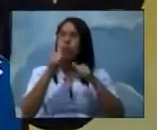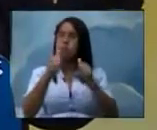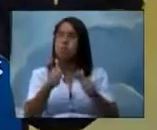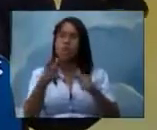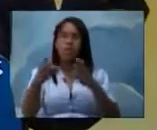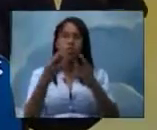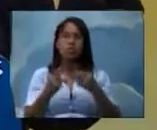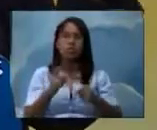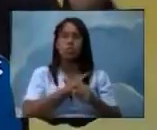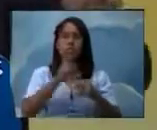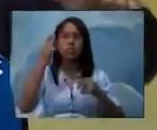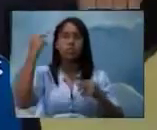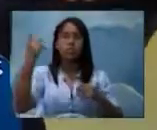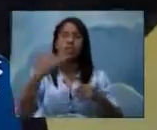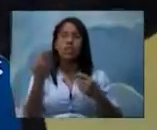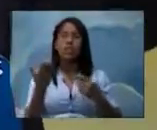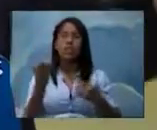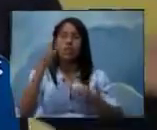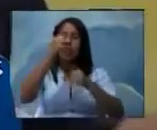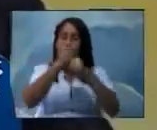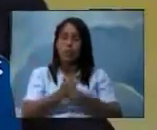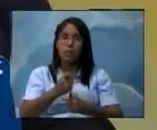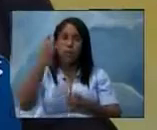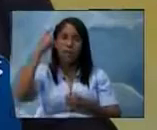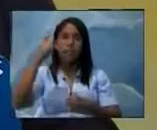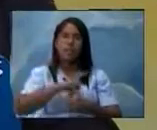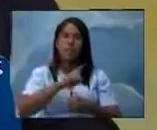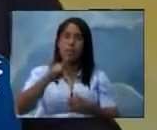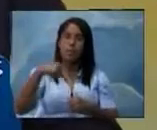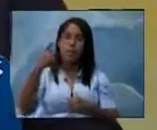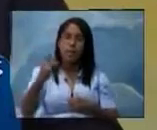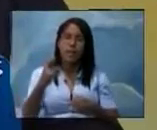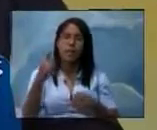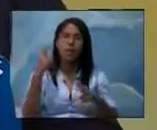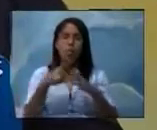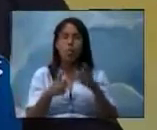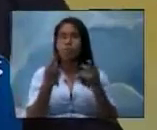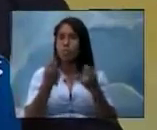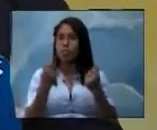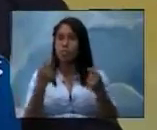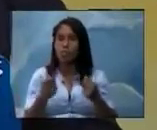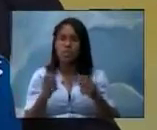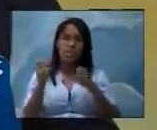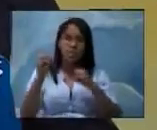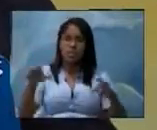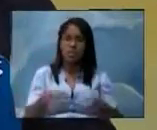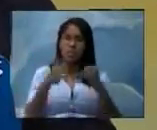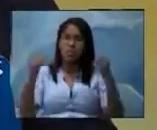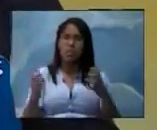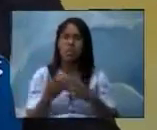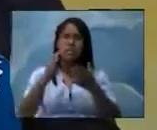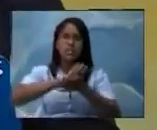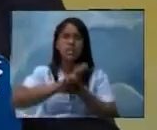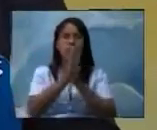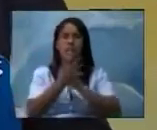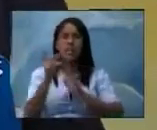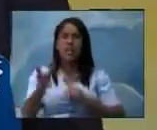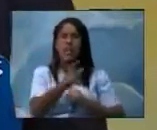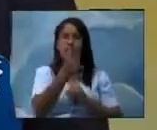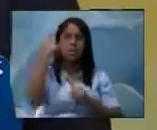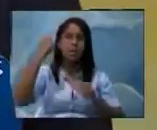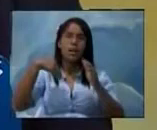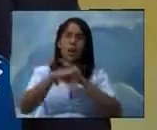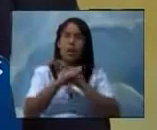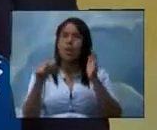es el número de su suerte, qué le espera en el día de mañana, cuánto dinero se invierte y gasta la gente para ir